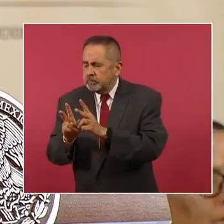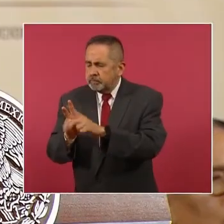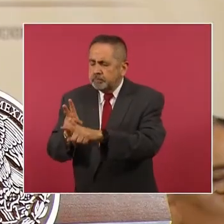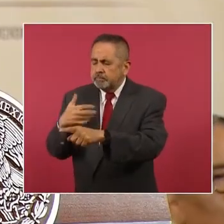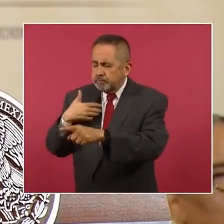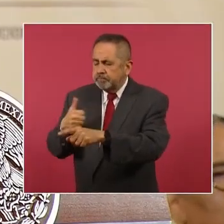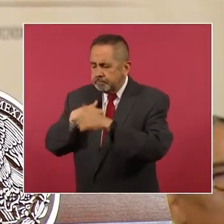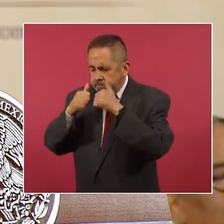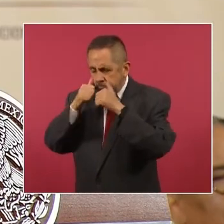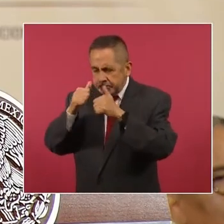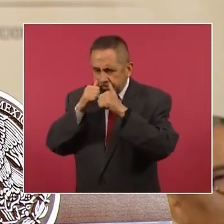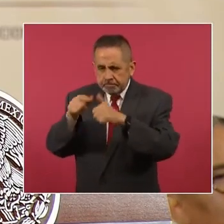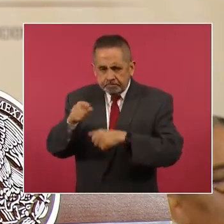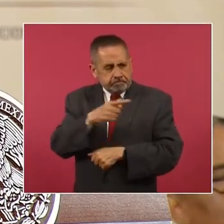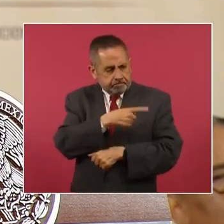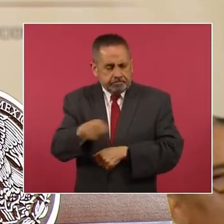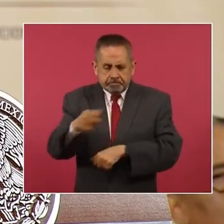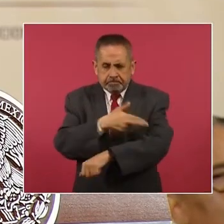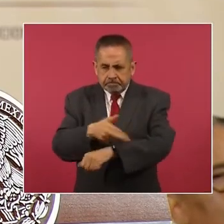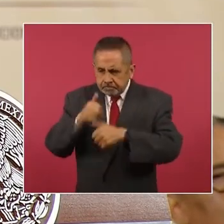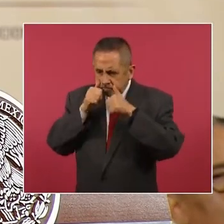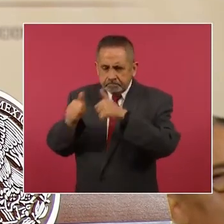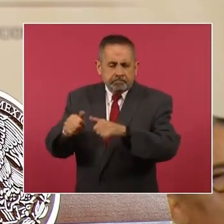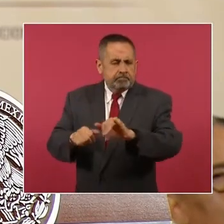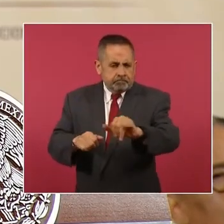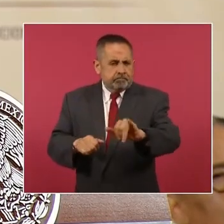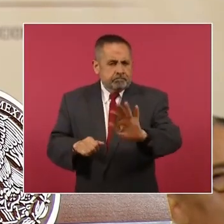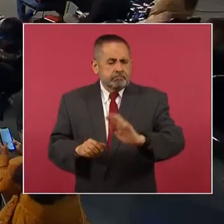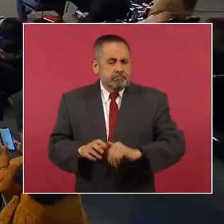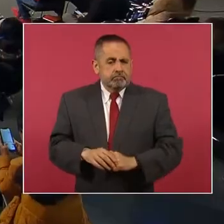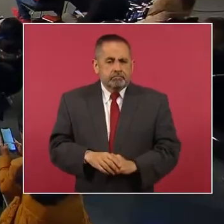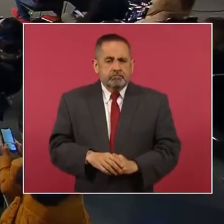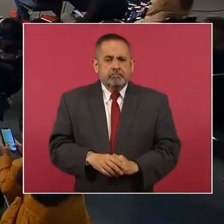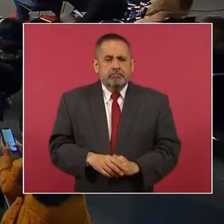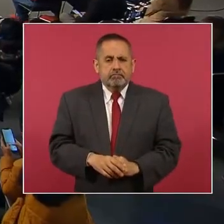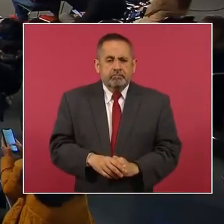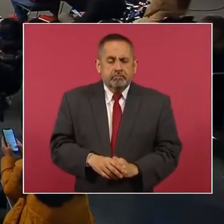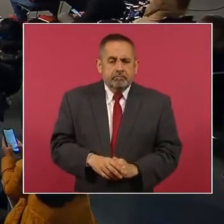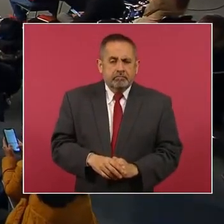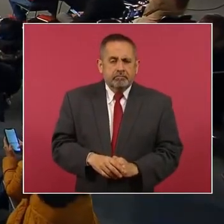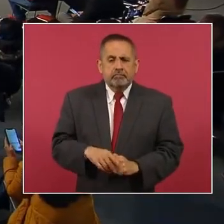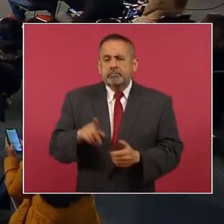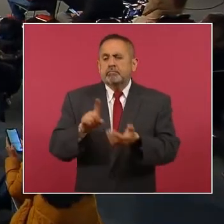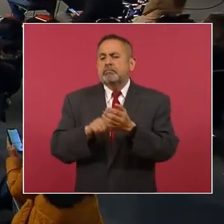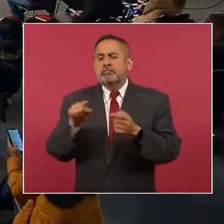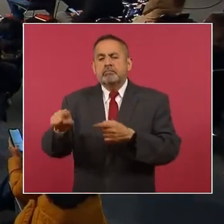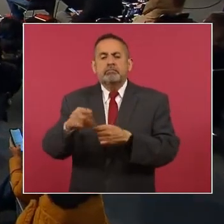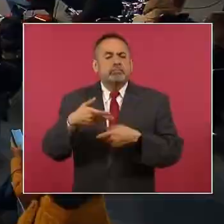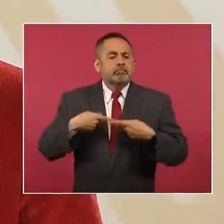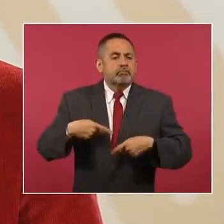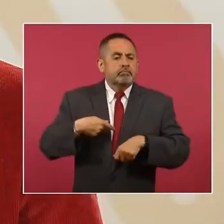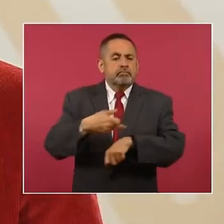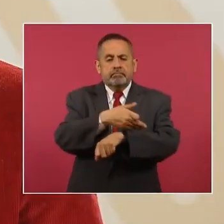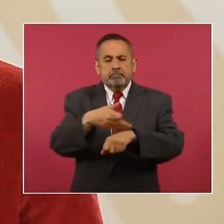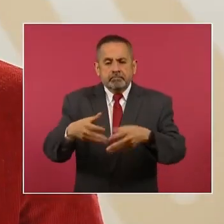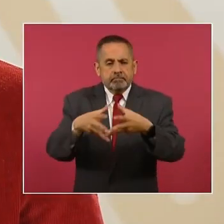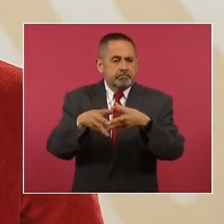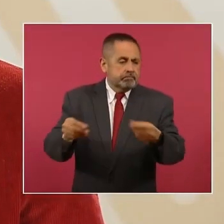se atiende a la gente de familiares de